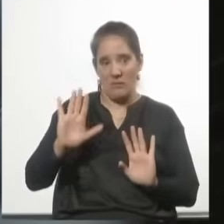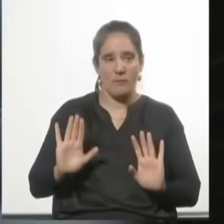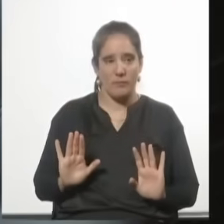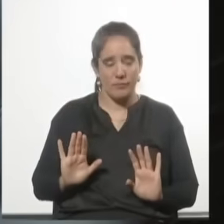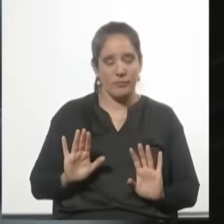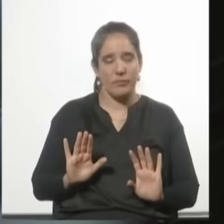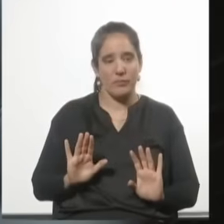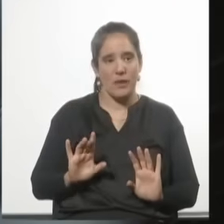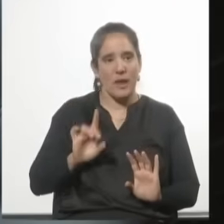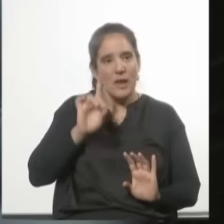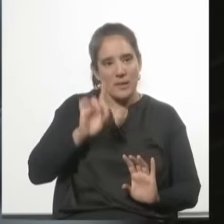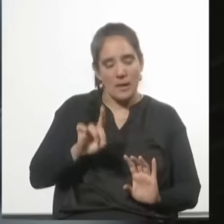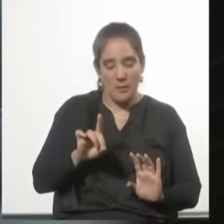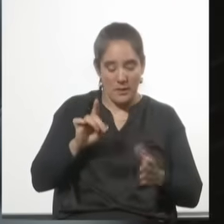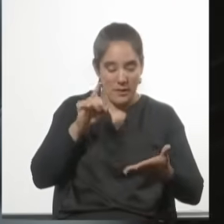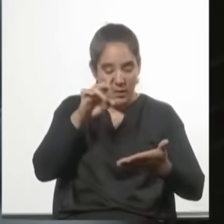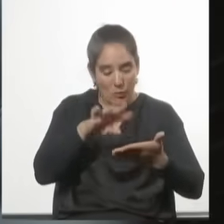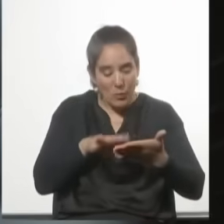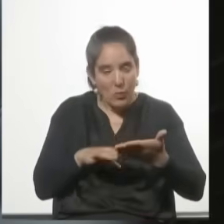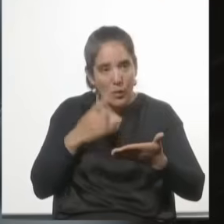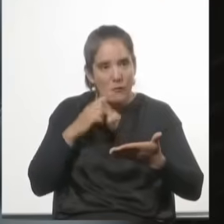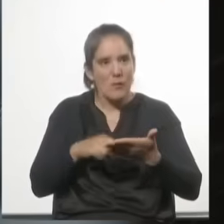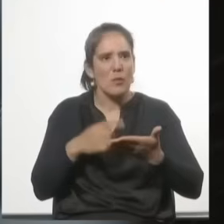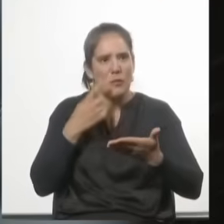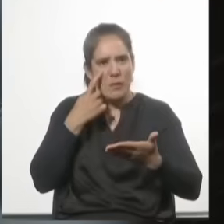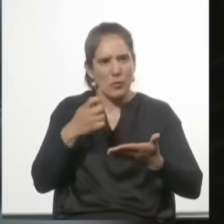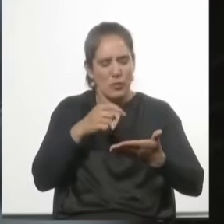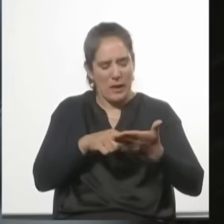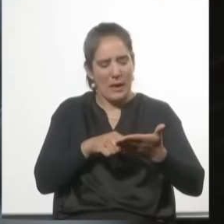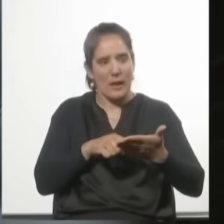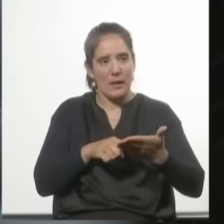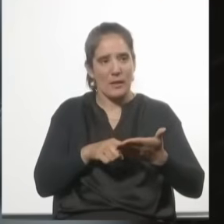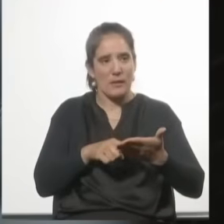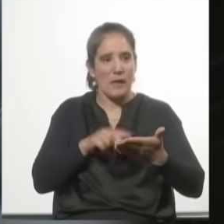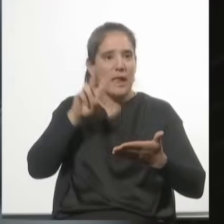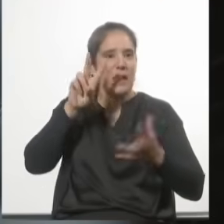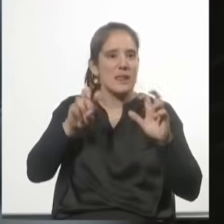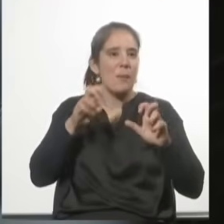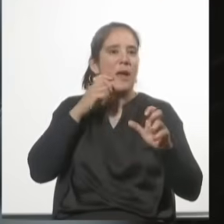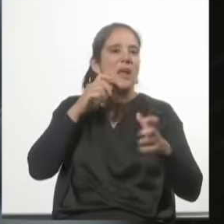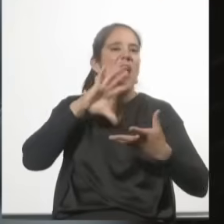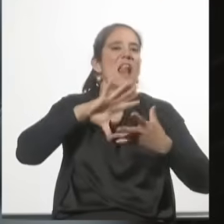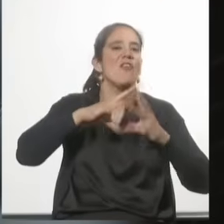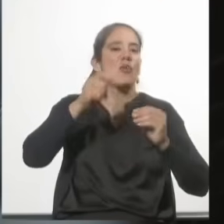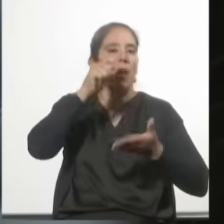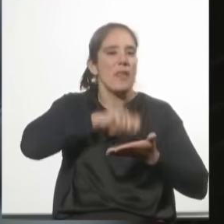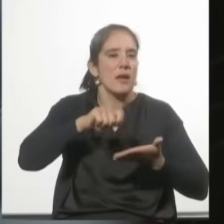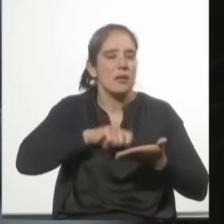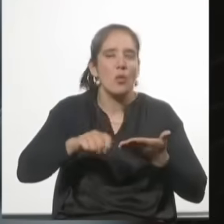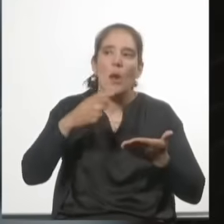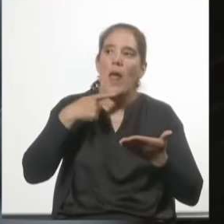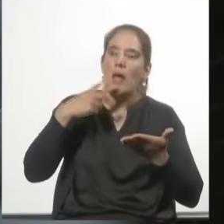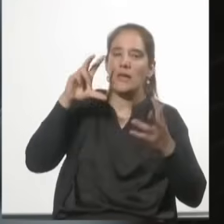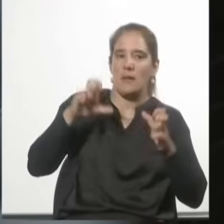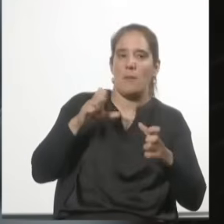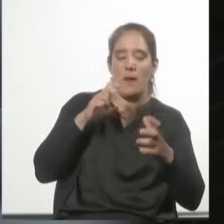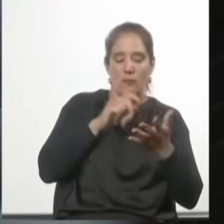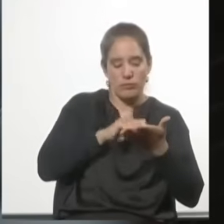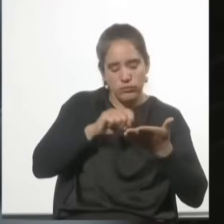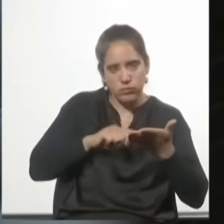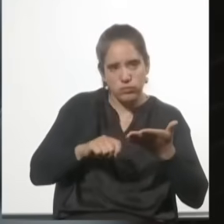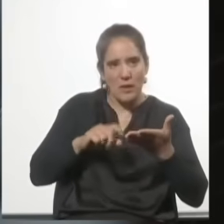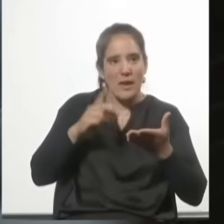el informe es contundente en cuanto a las inobservancias técnicas en relación al contenido de las actas notariales. En ese orden,